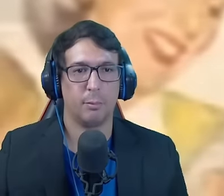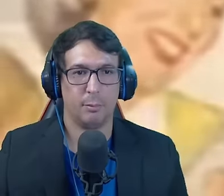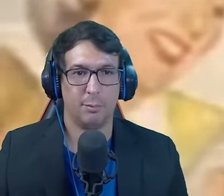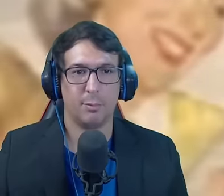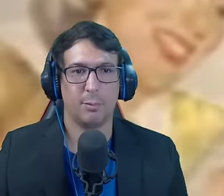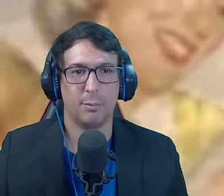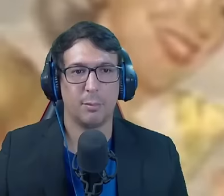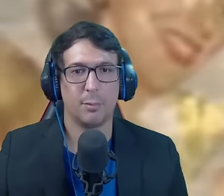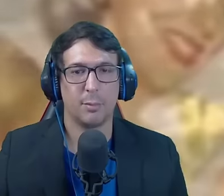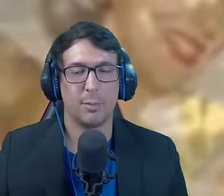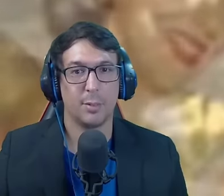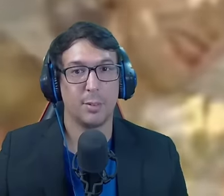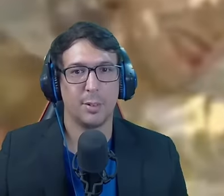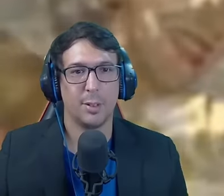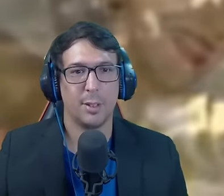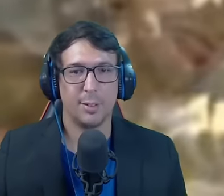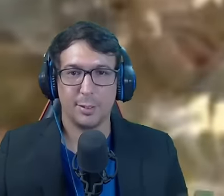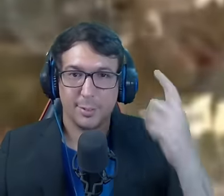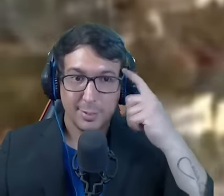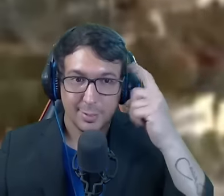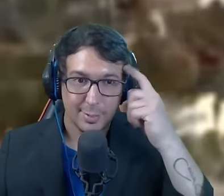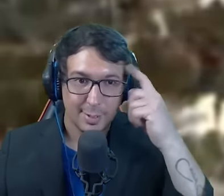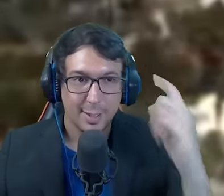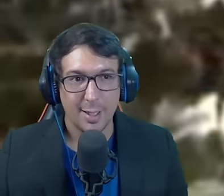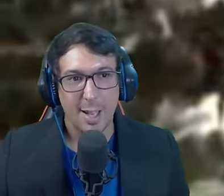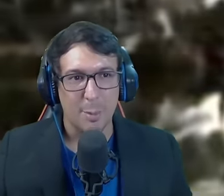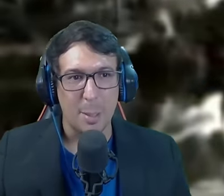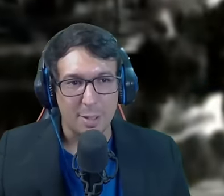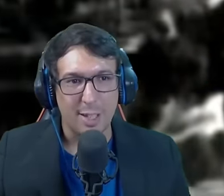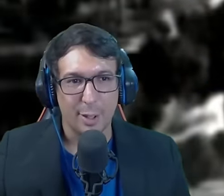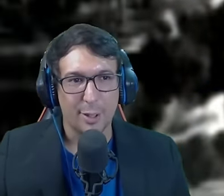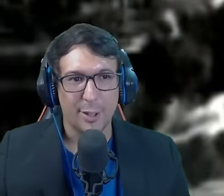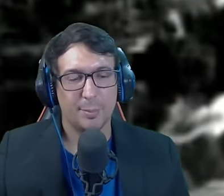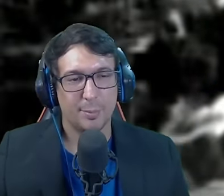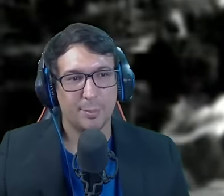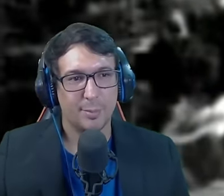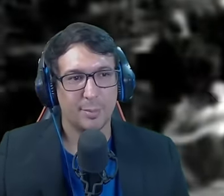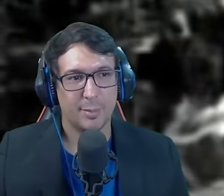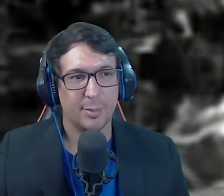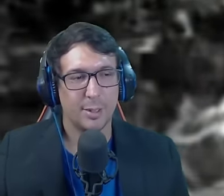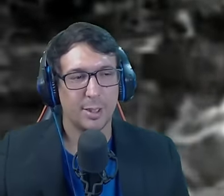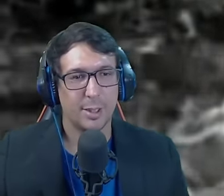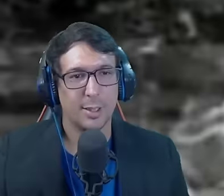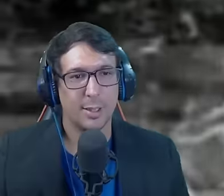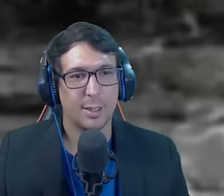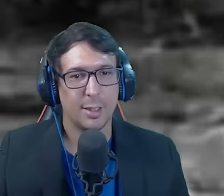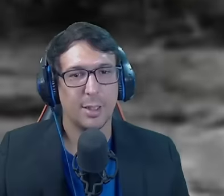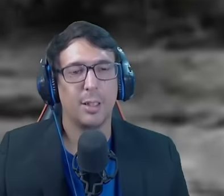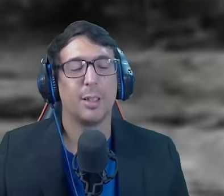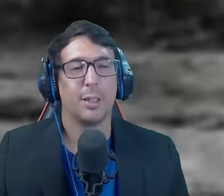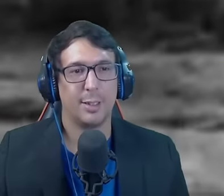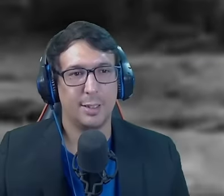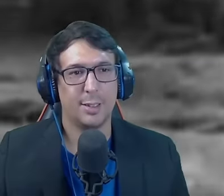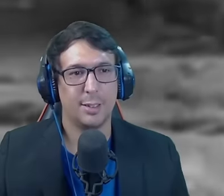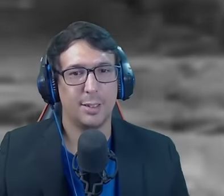familia logren escapar de todo tipo de persecución religiosa. Bien pensado, ¿no? Chile es una nación independiente